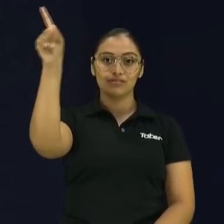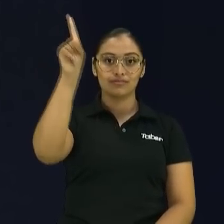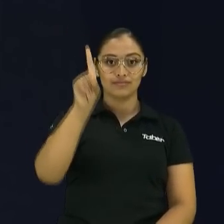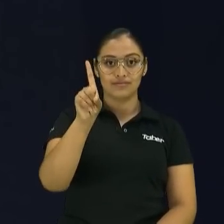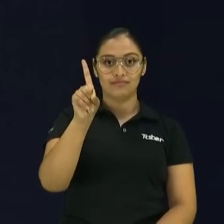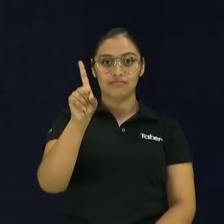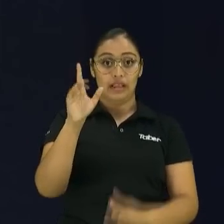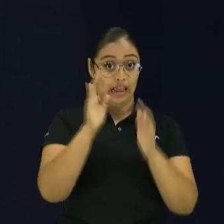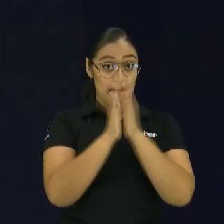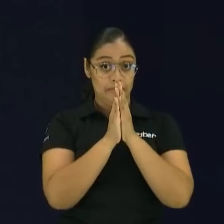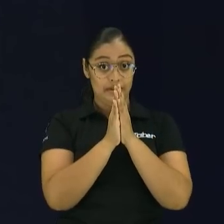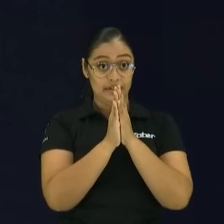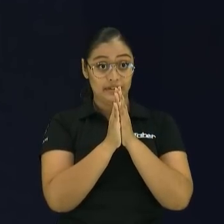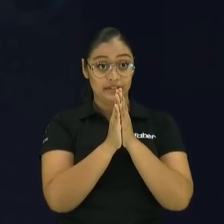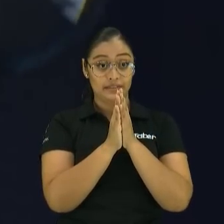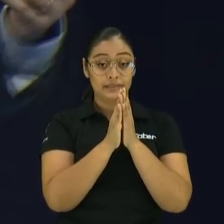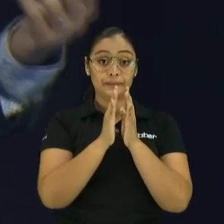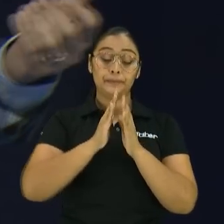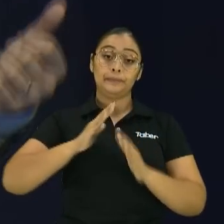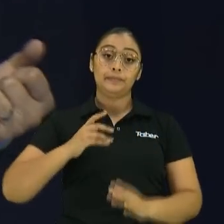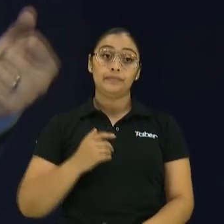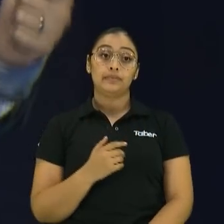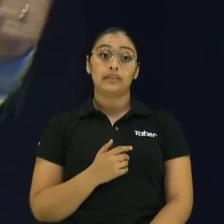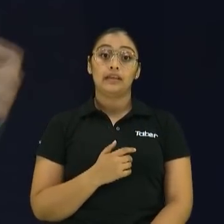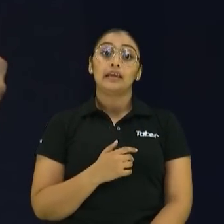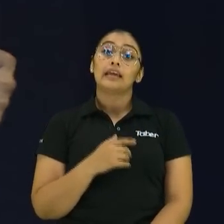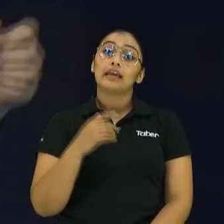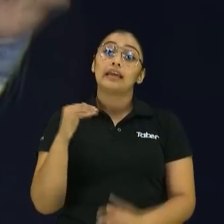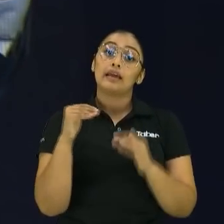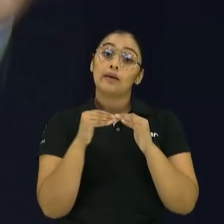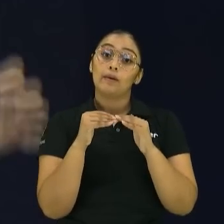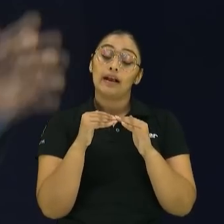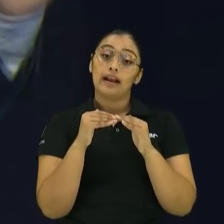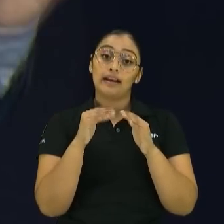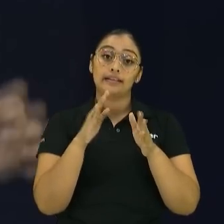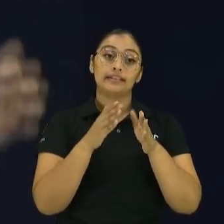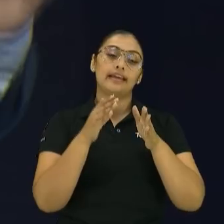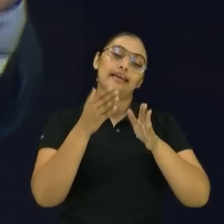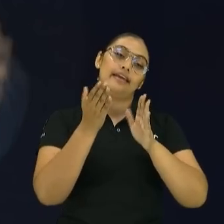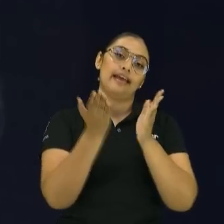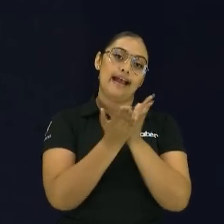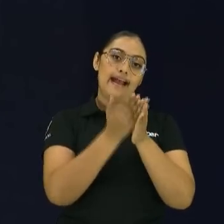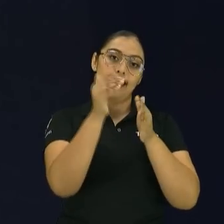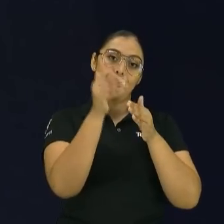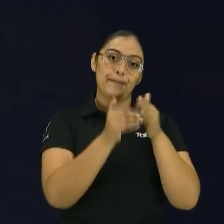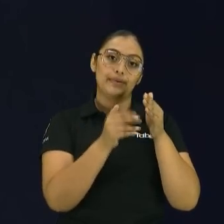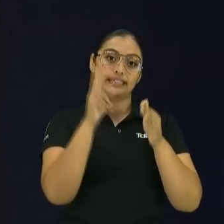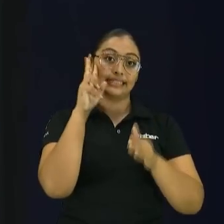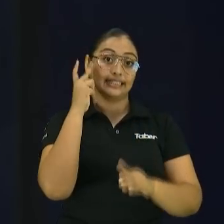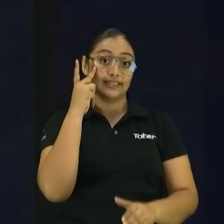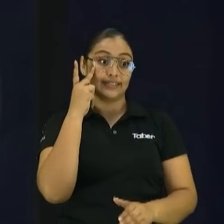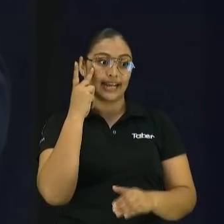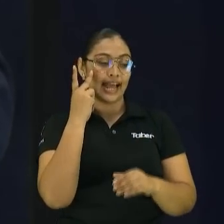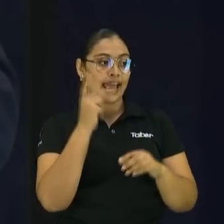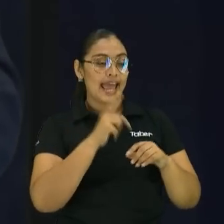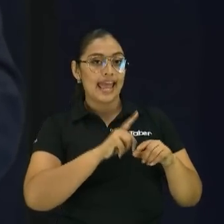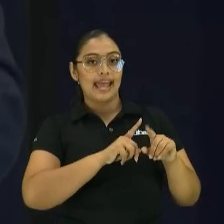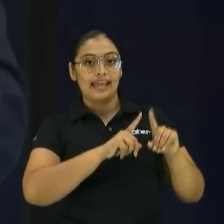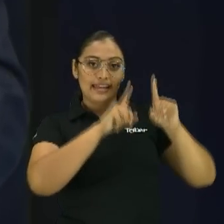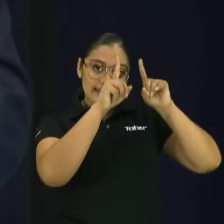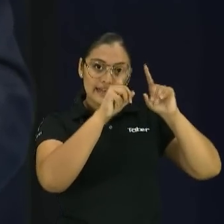de venir alguien recibe esa palabra el día de hoy Amén y Apocalipsis revela que el mal jamás triunfará sobre el